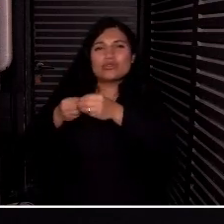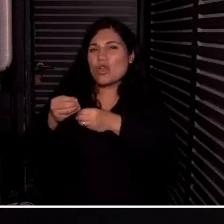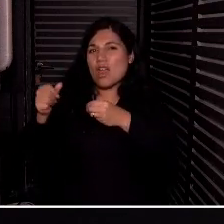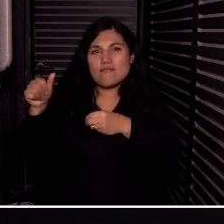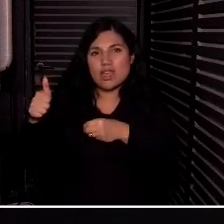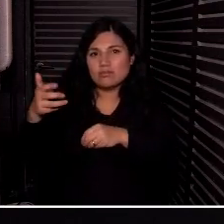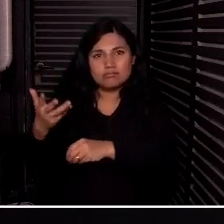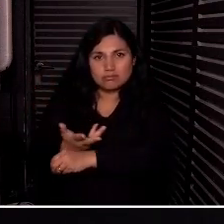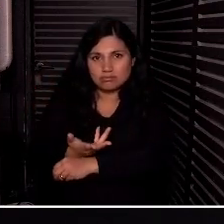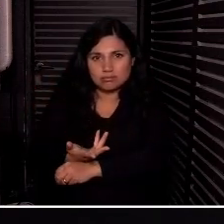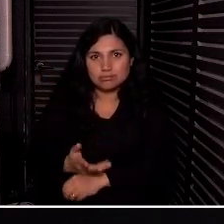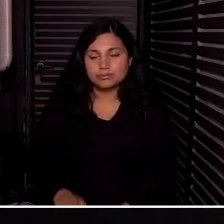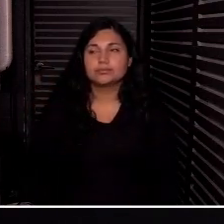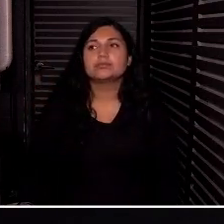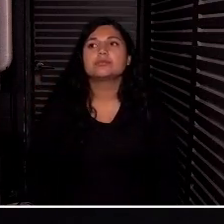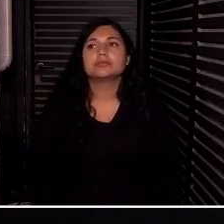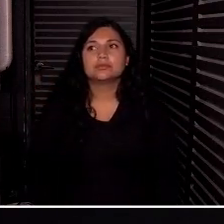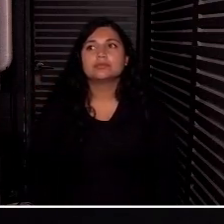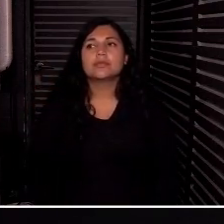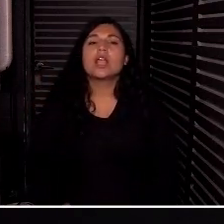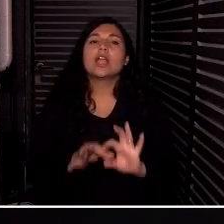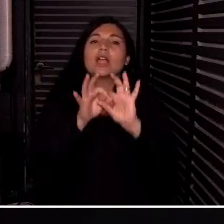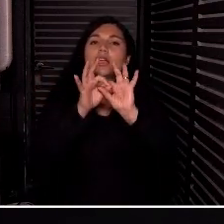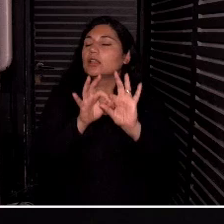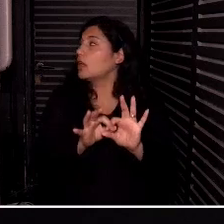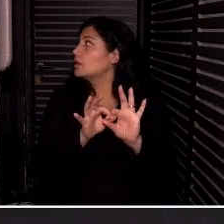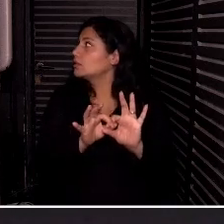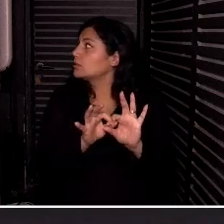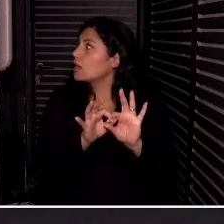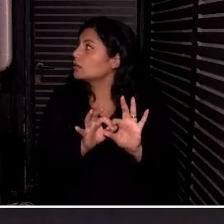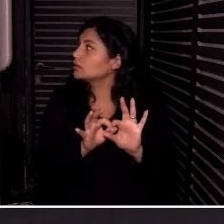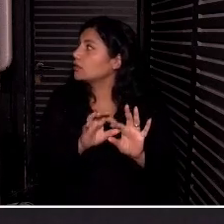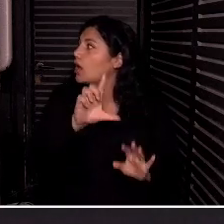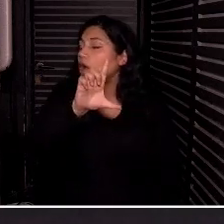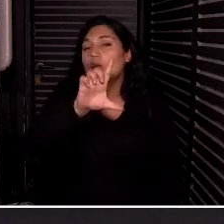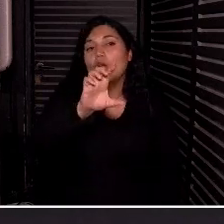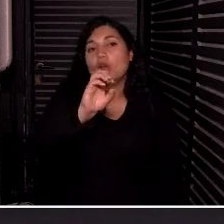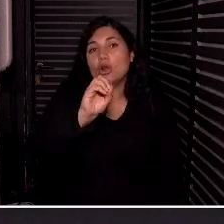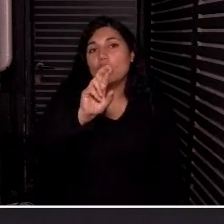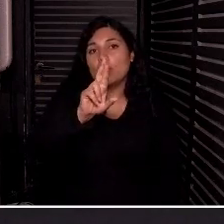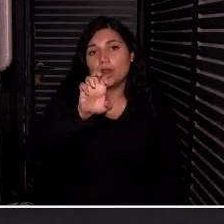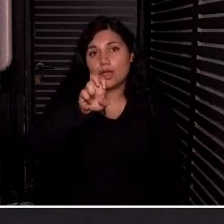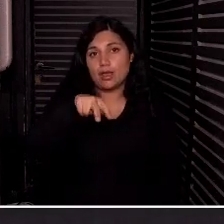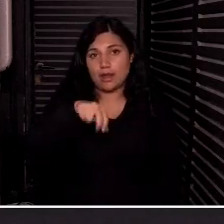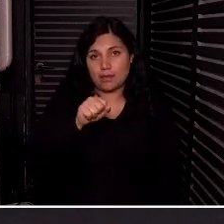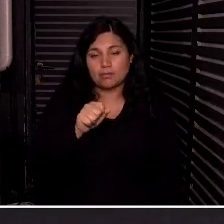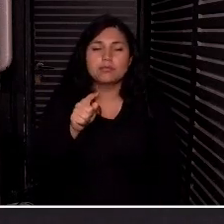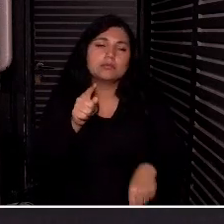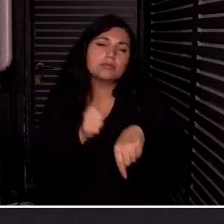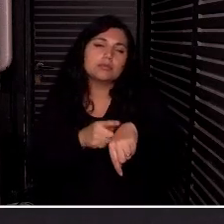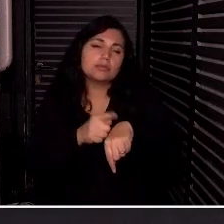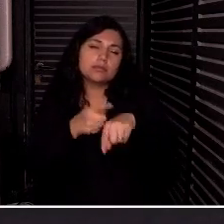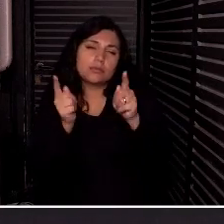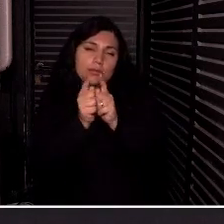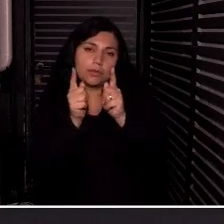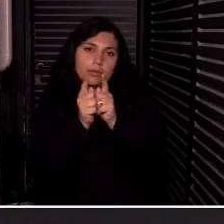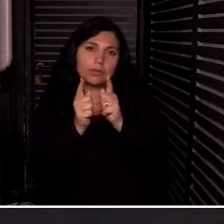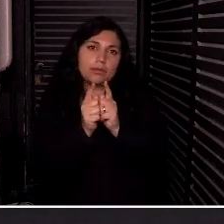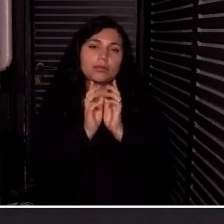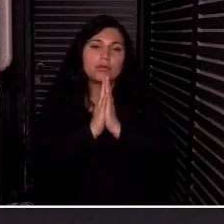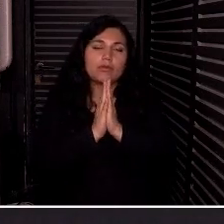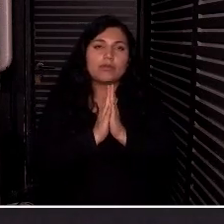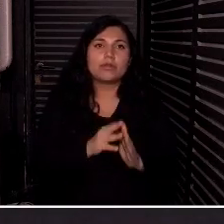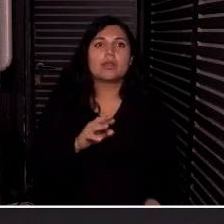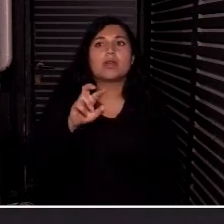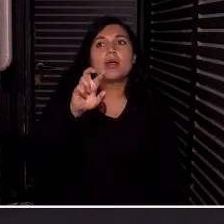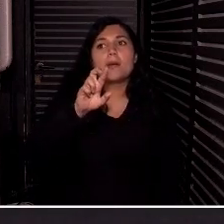bien muchas gracias Lorena eh nos queda poquito tiempo Pedro vamos a